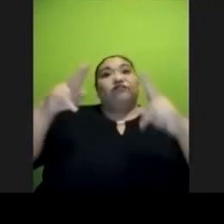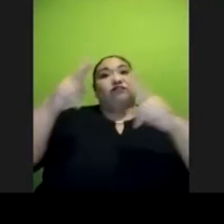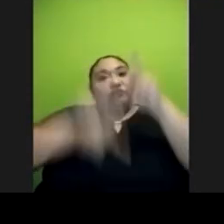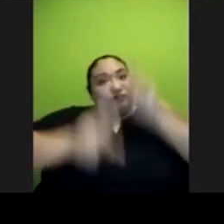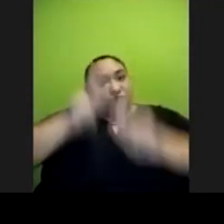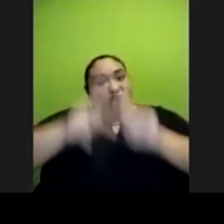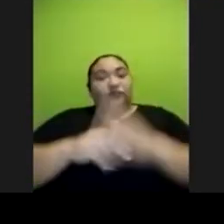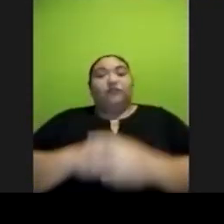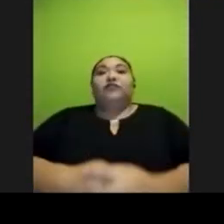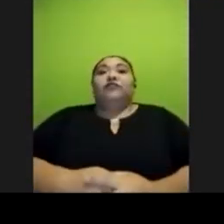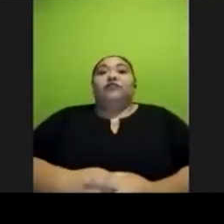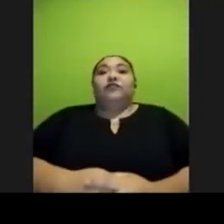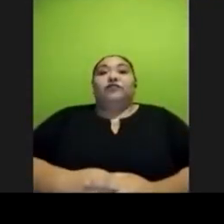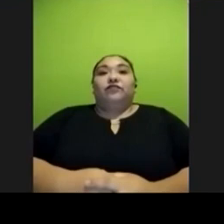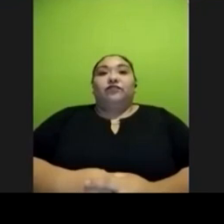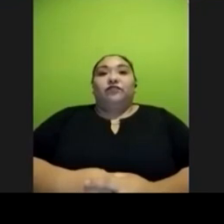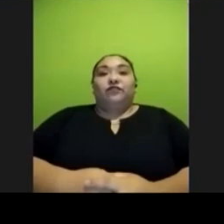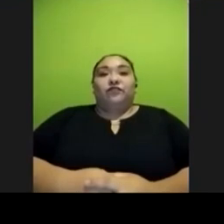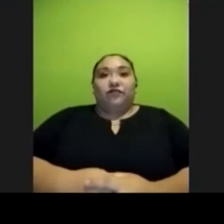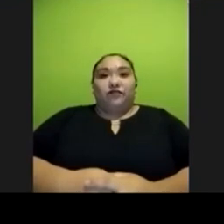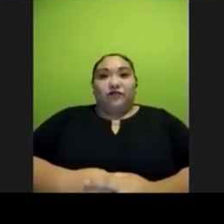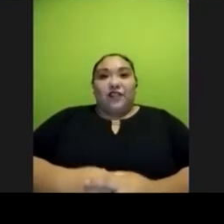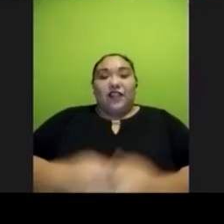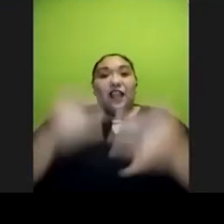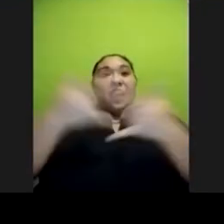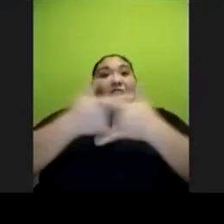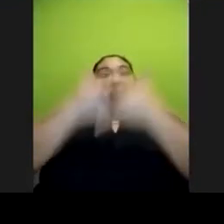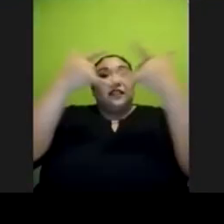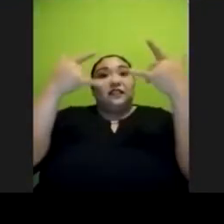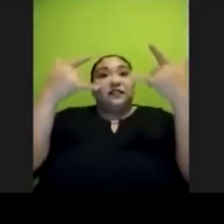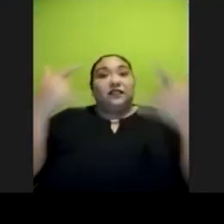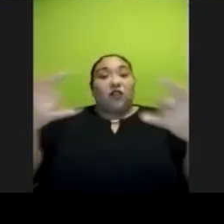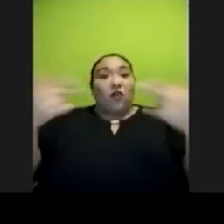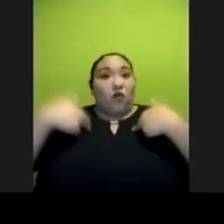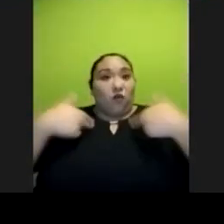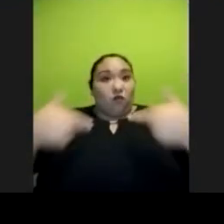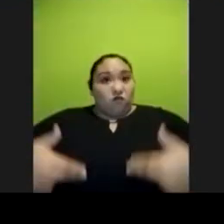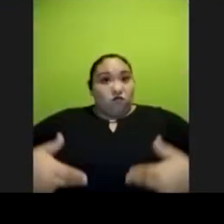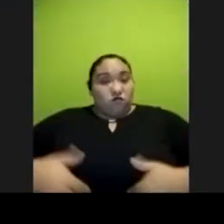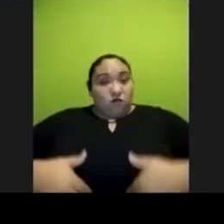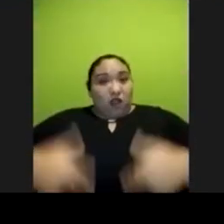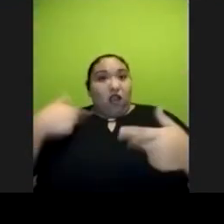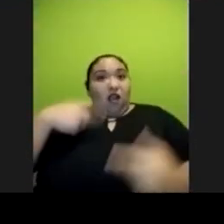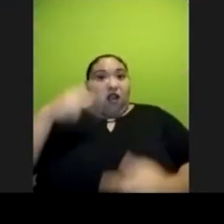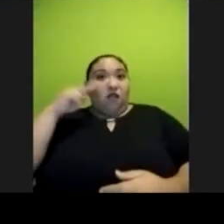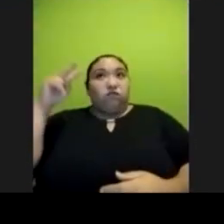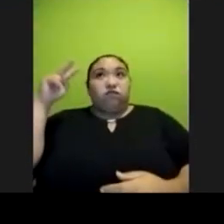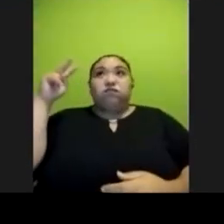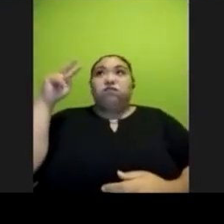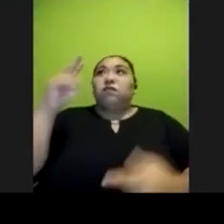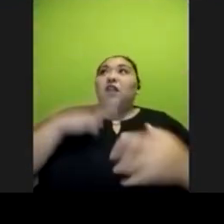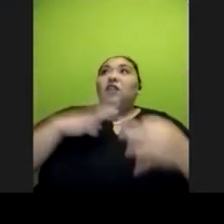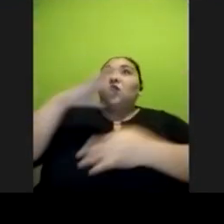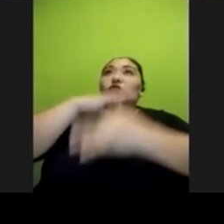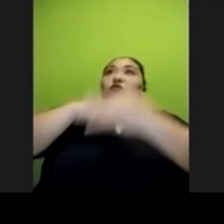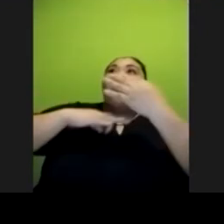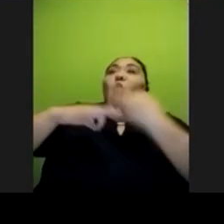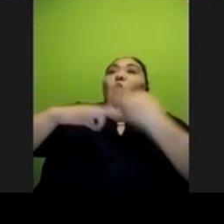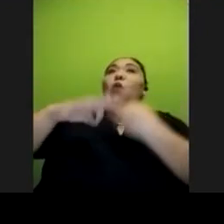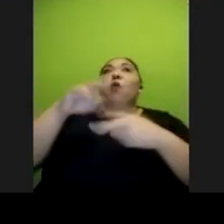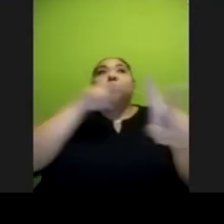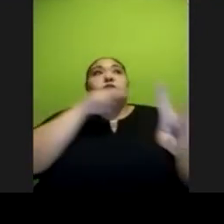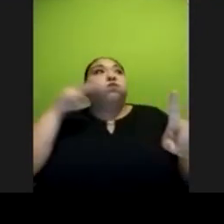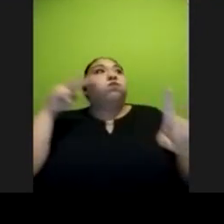muestra que en momentos de calamidad, como estamos viendo actualmente, hay un riesgo